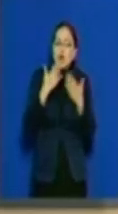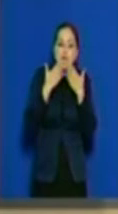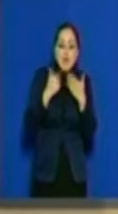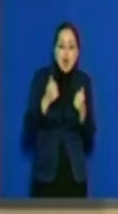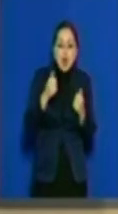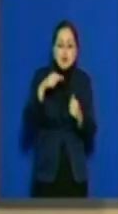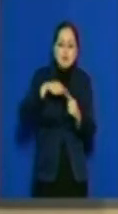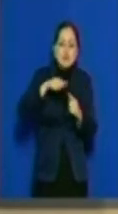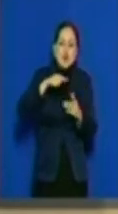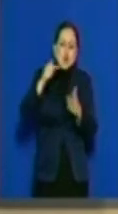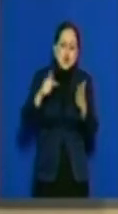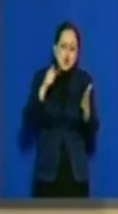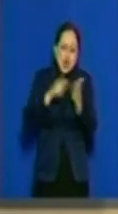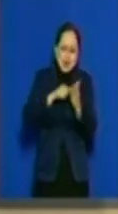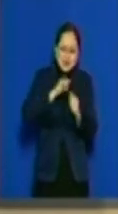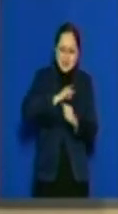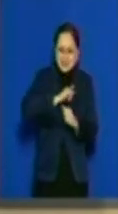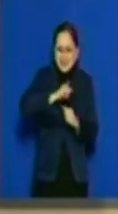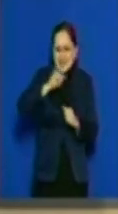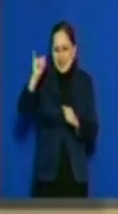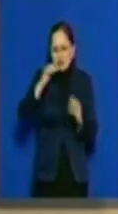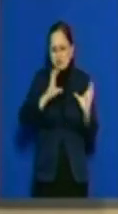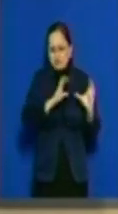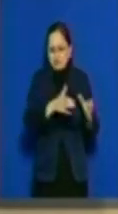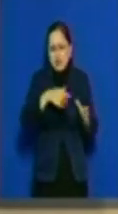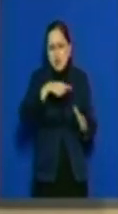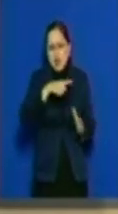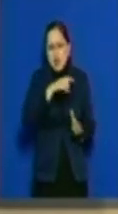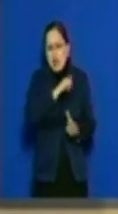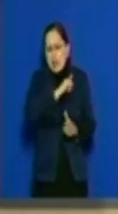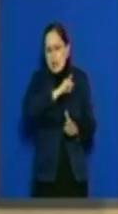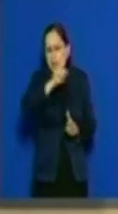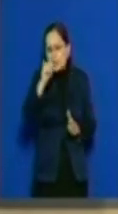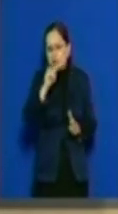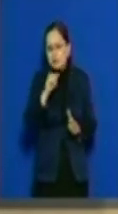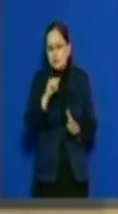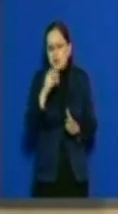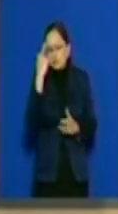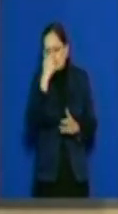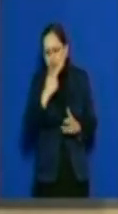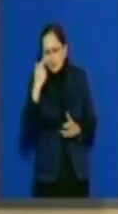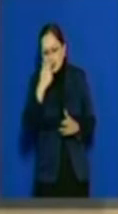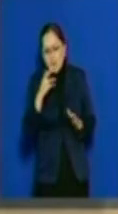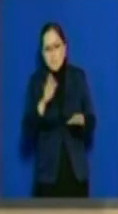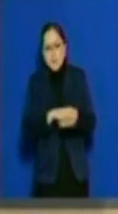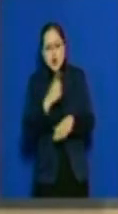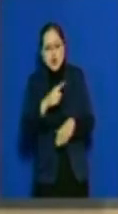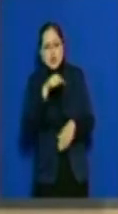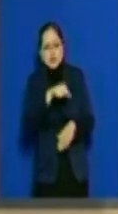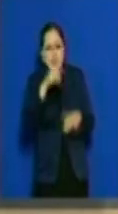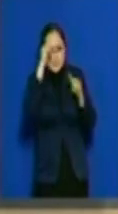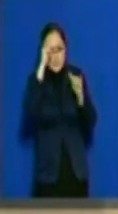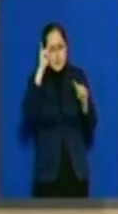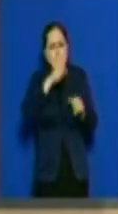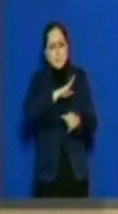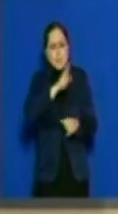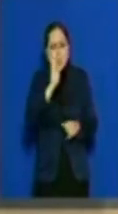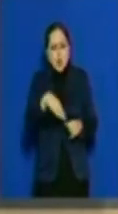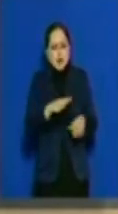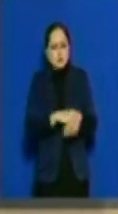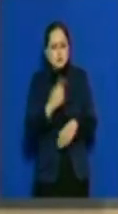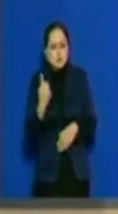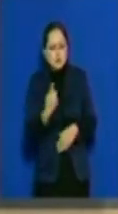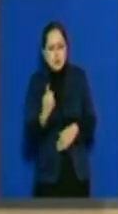en zonas apartadas o en pequeñas ganaderías, de hacer un diagnóstico de la razón de la muerte o de la baja productividad de los